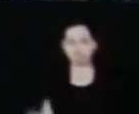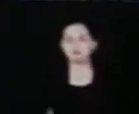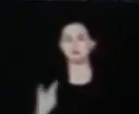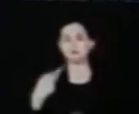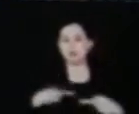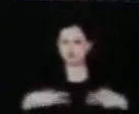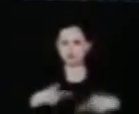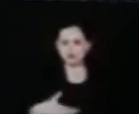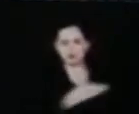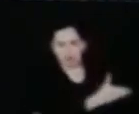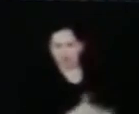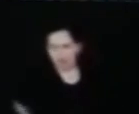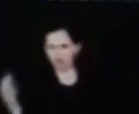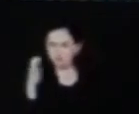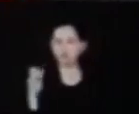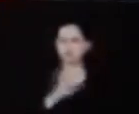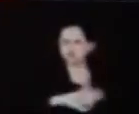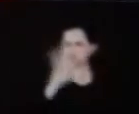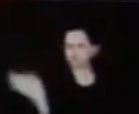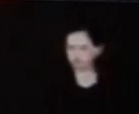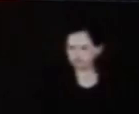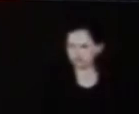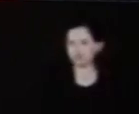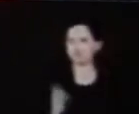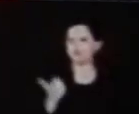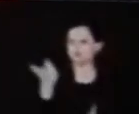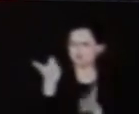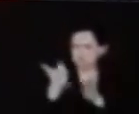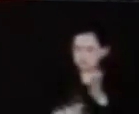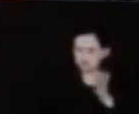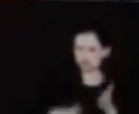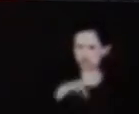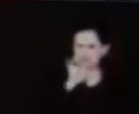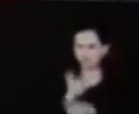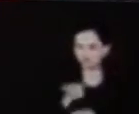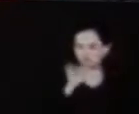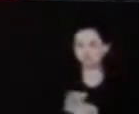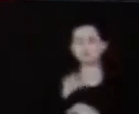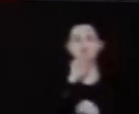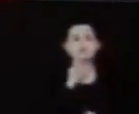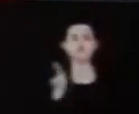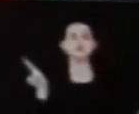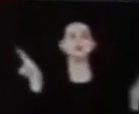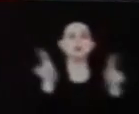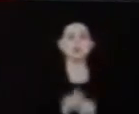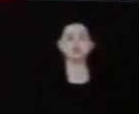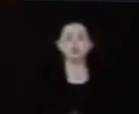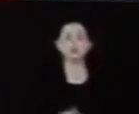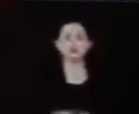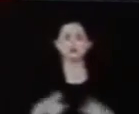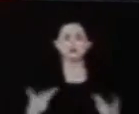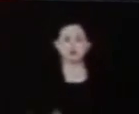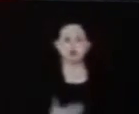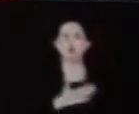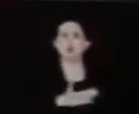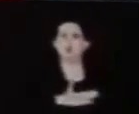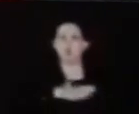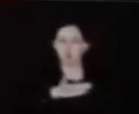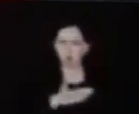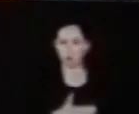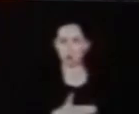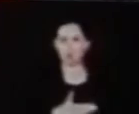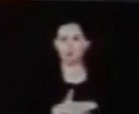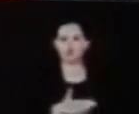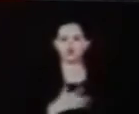del campo con subsidios y precios de garantía, y se venderá a precio justo